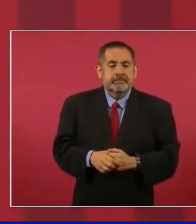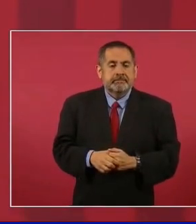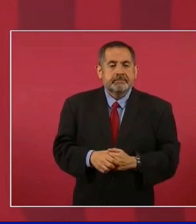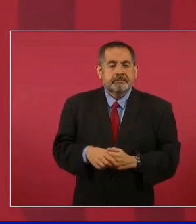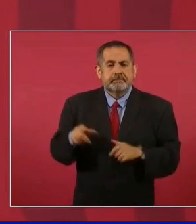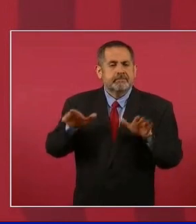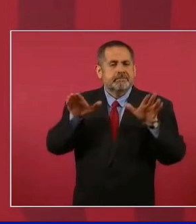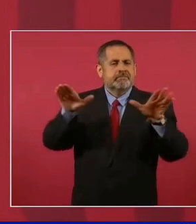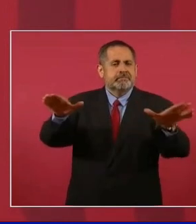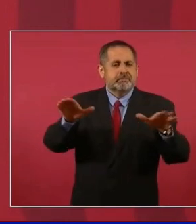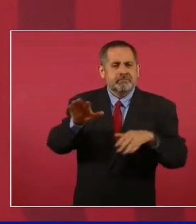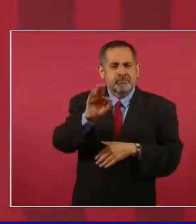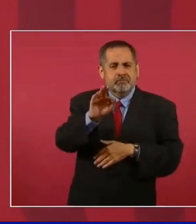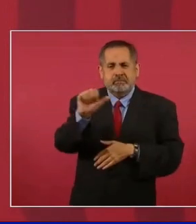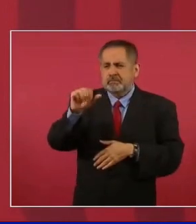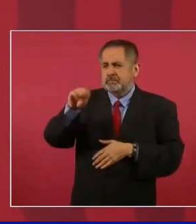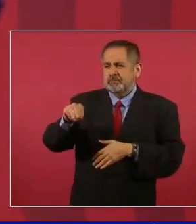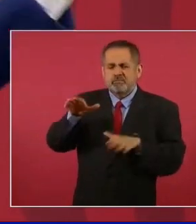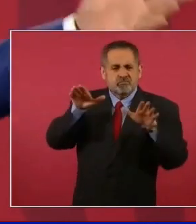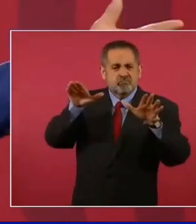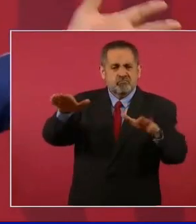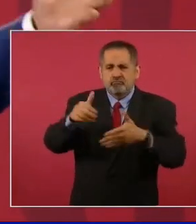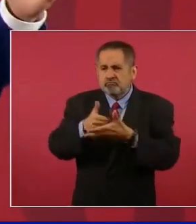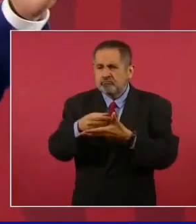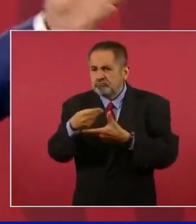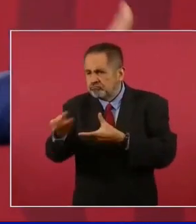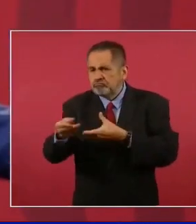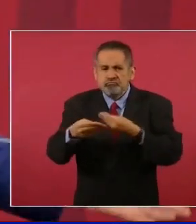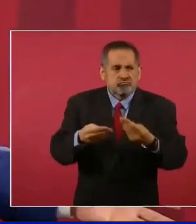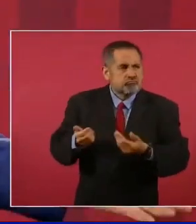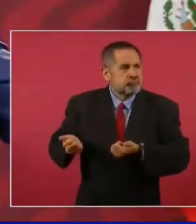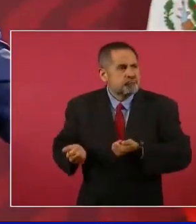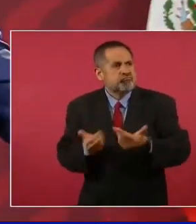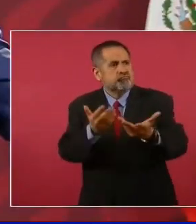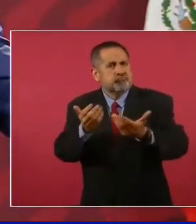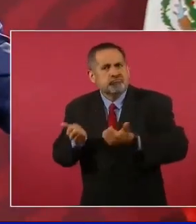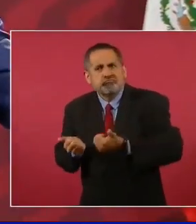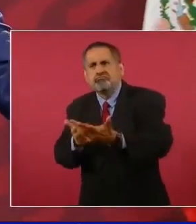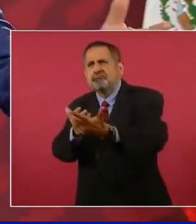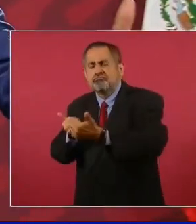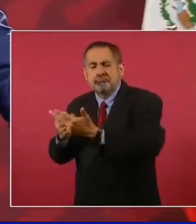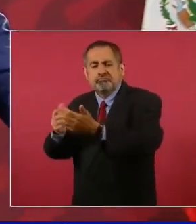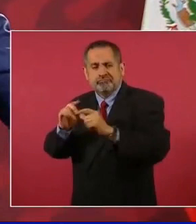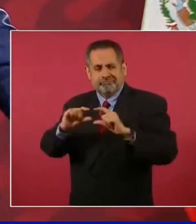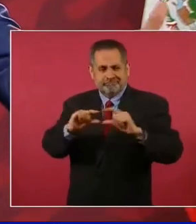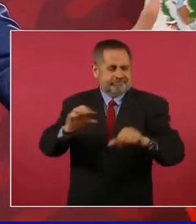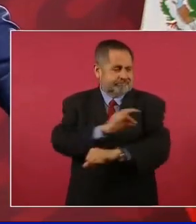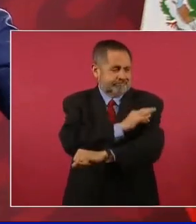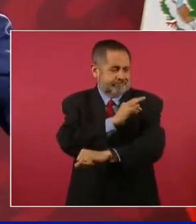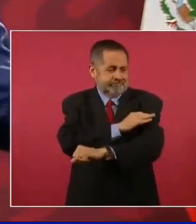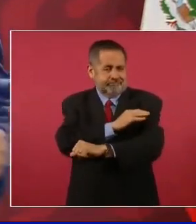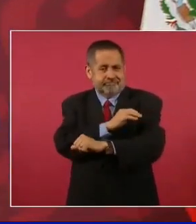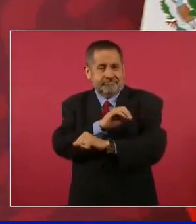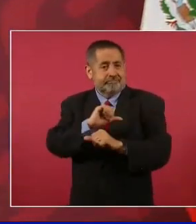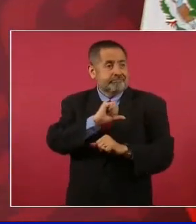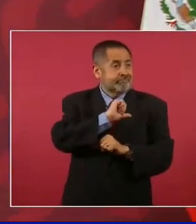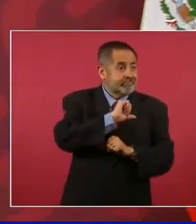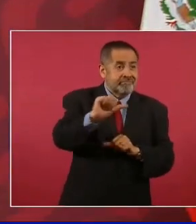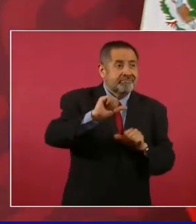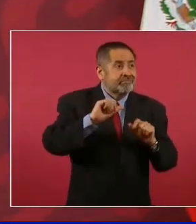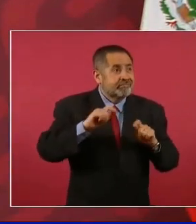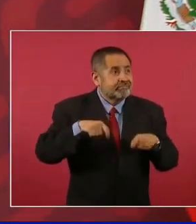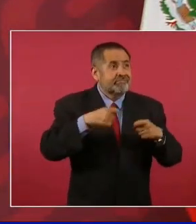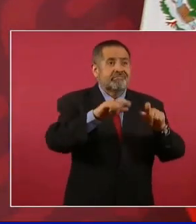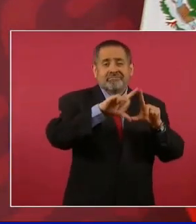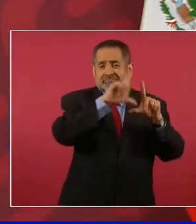la Fuerza Aérea, ¿cómo distribuimos las vacunas por todo el país?